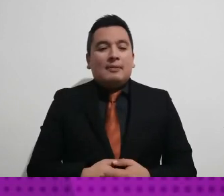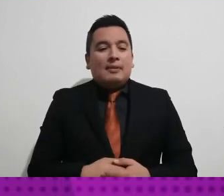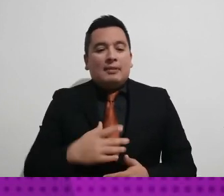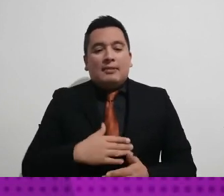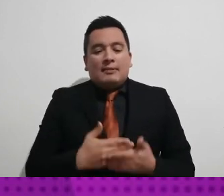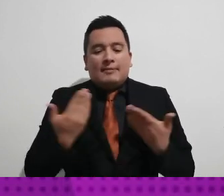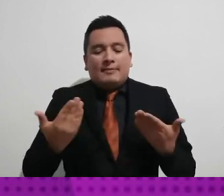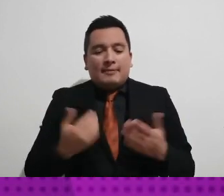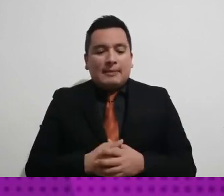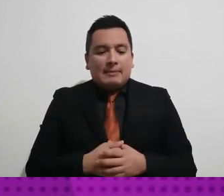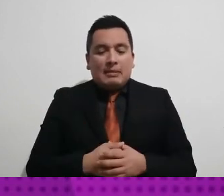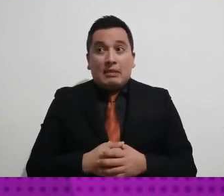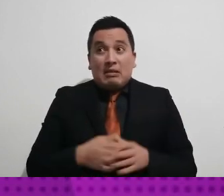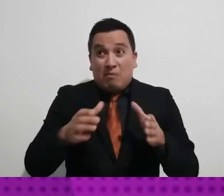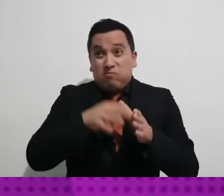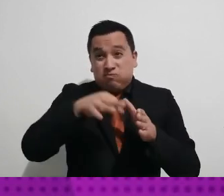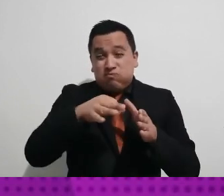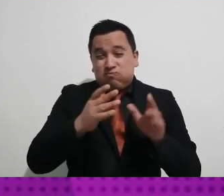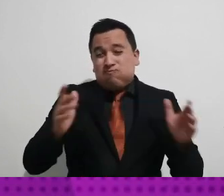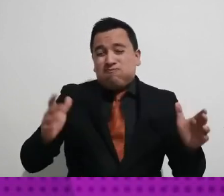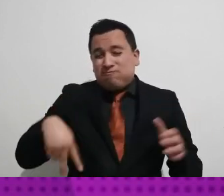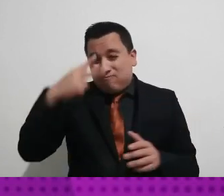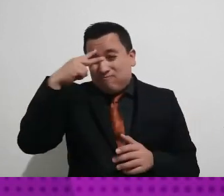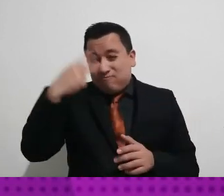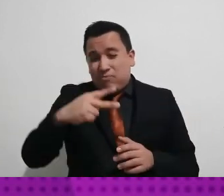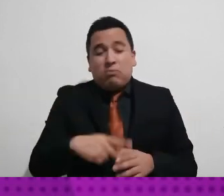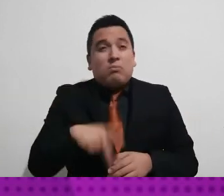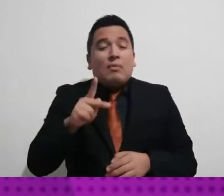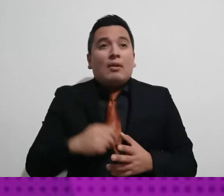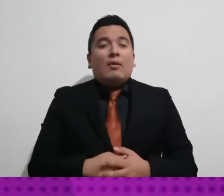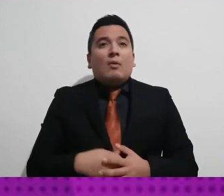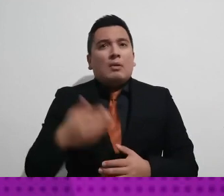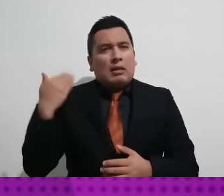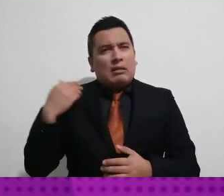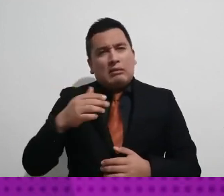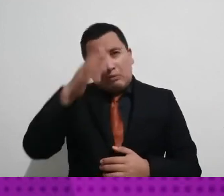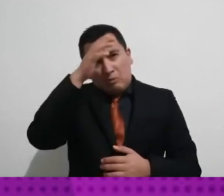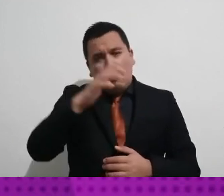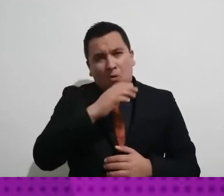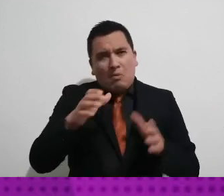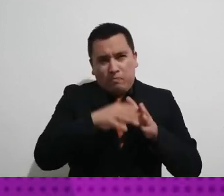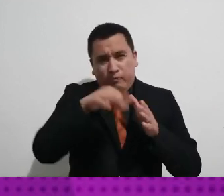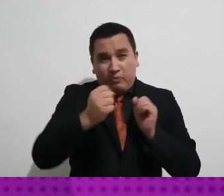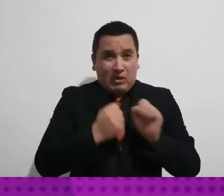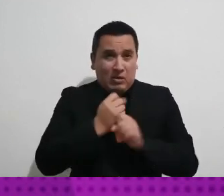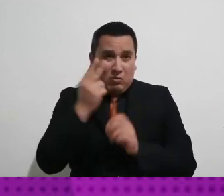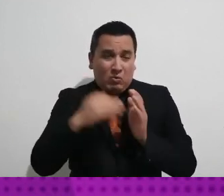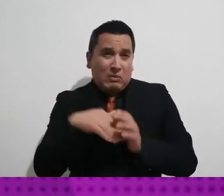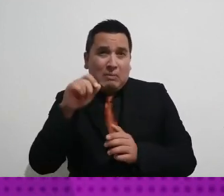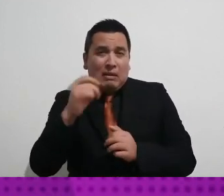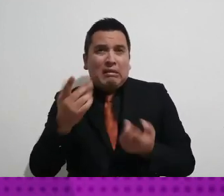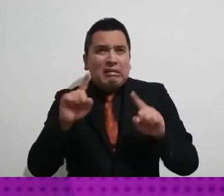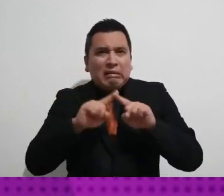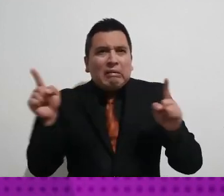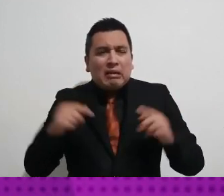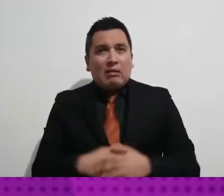ser una de las elecciones más grandes que se ha vivido en México, esta elección que se tuvo en Coahuila en 2020 fue